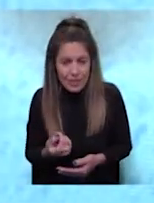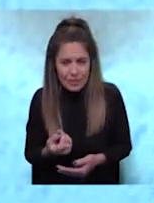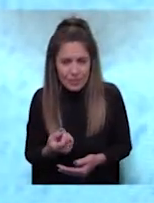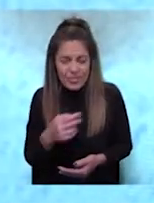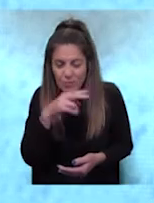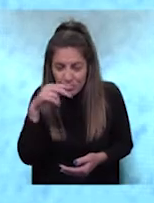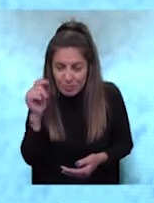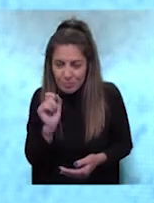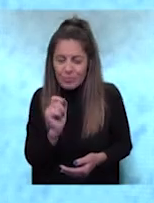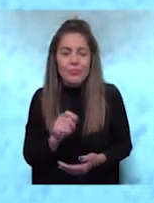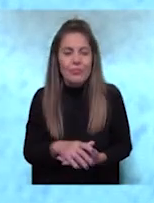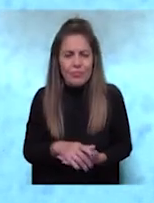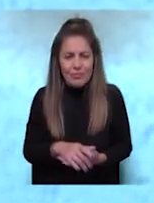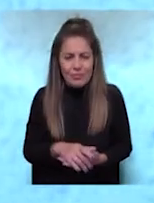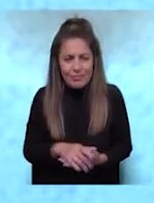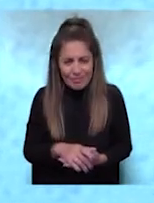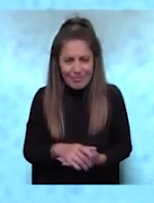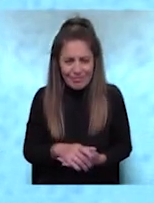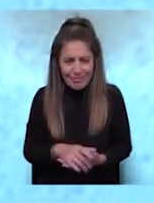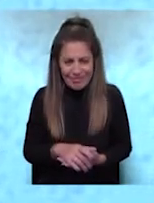la olemos. A ver, ¿la va a oler usted?